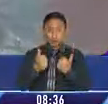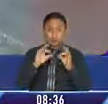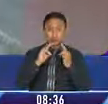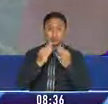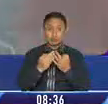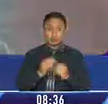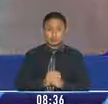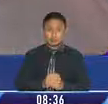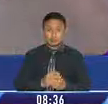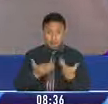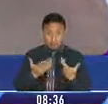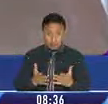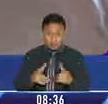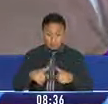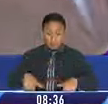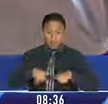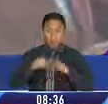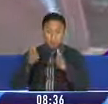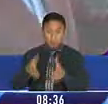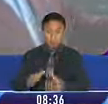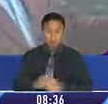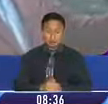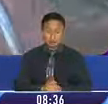ha conseguido un lugar donde poder sepultar este cuerpo.